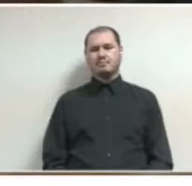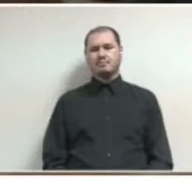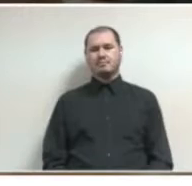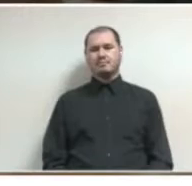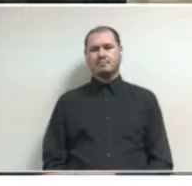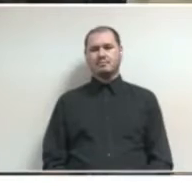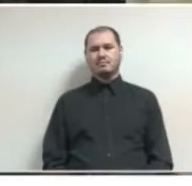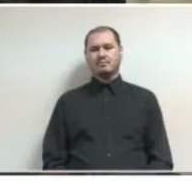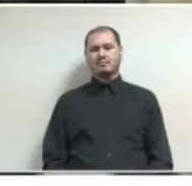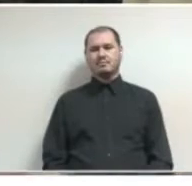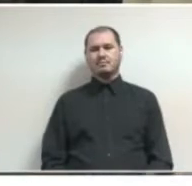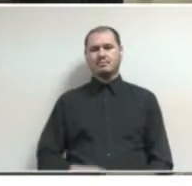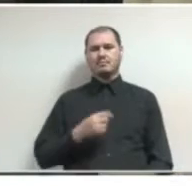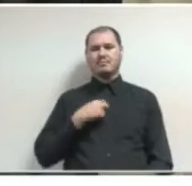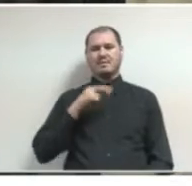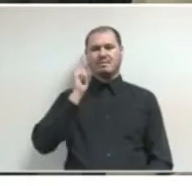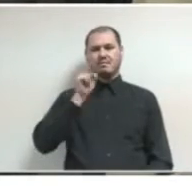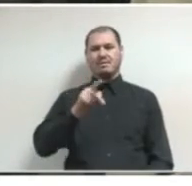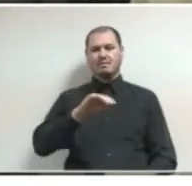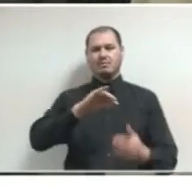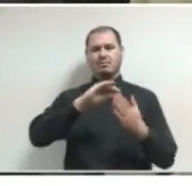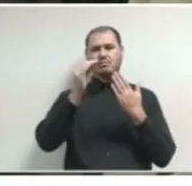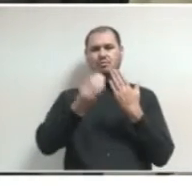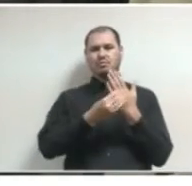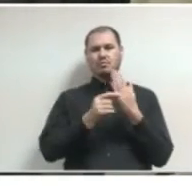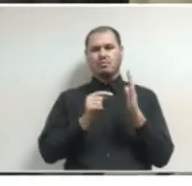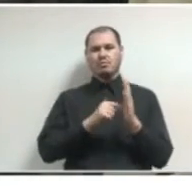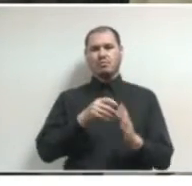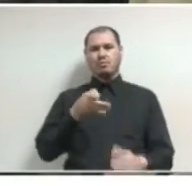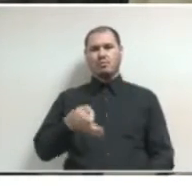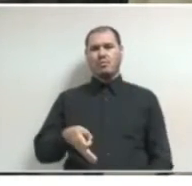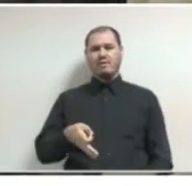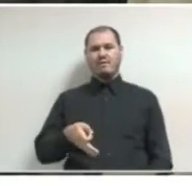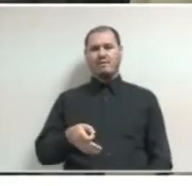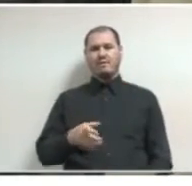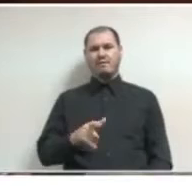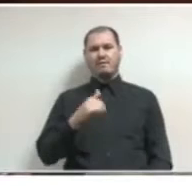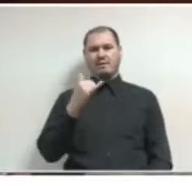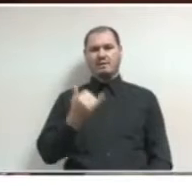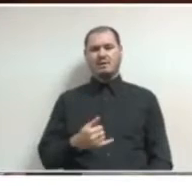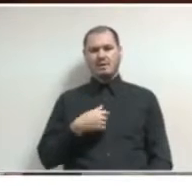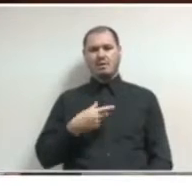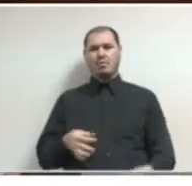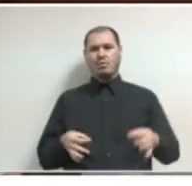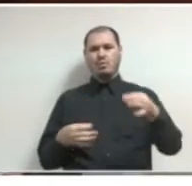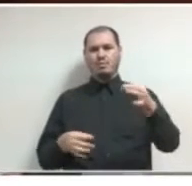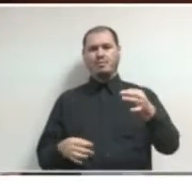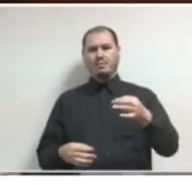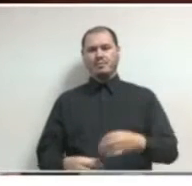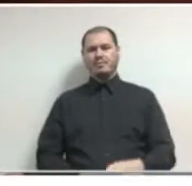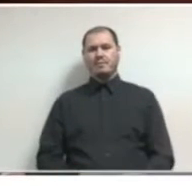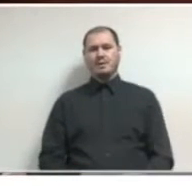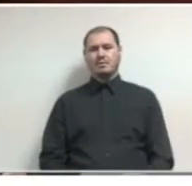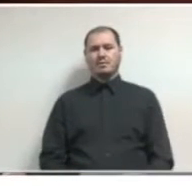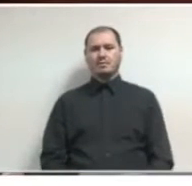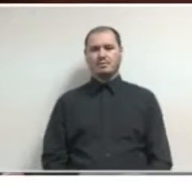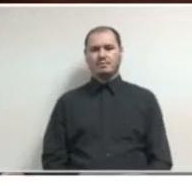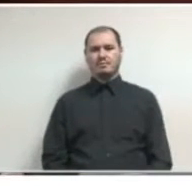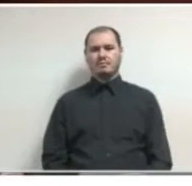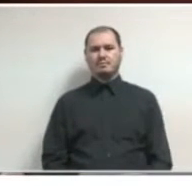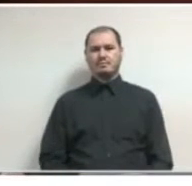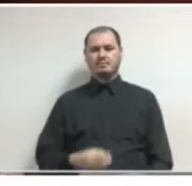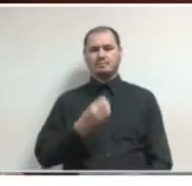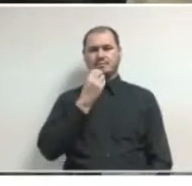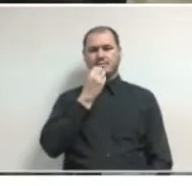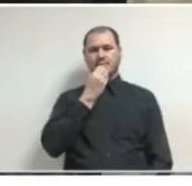En el dossier que se le envió, el punto 9. De Sharpe Cuatía 9B, pero inventéis una documento que van a llevar comida con ese.